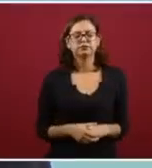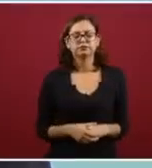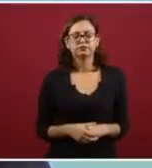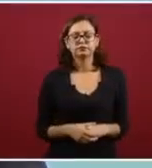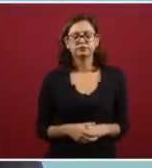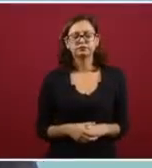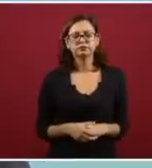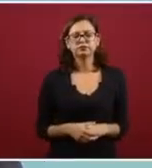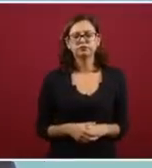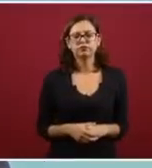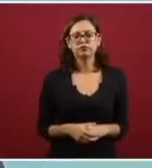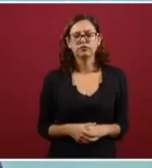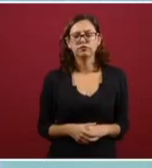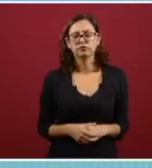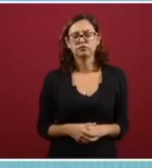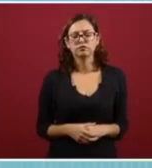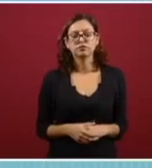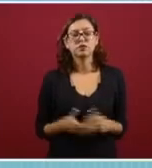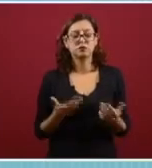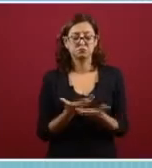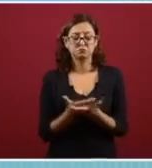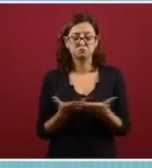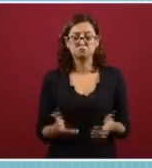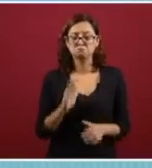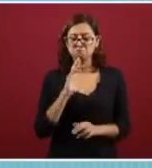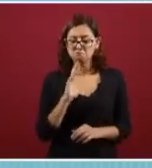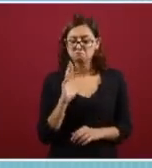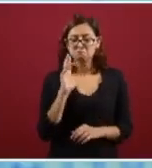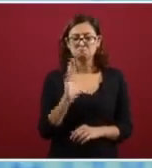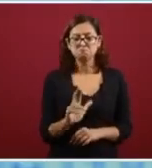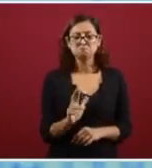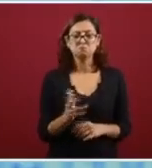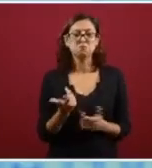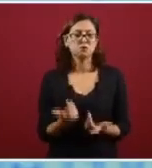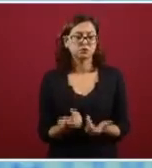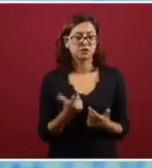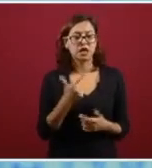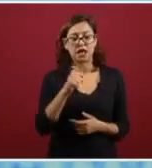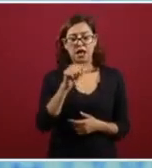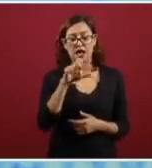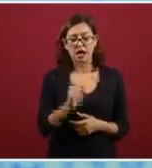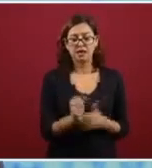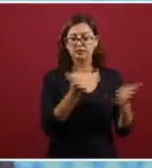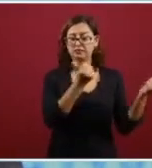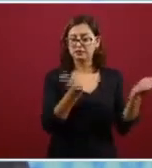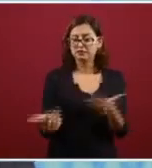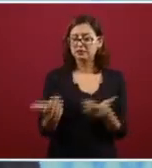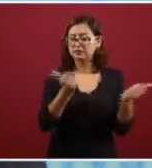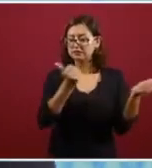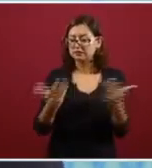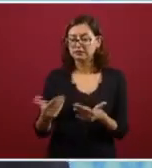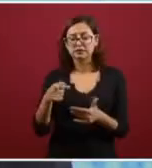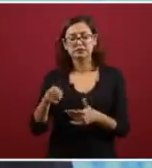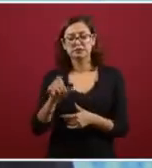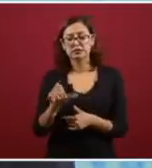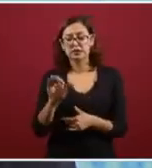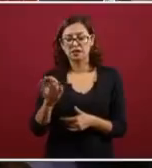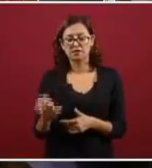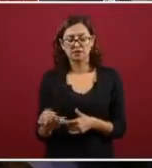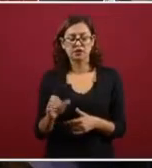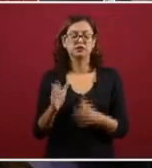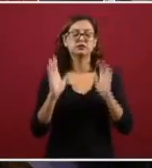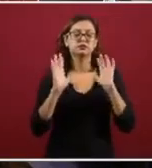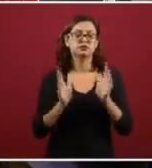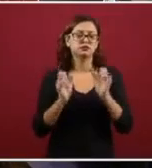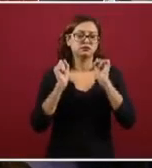las dificultades que implica hacer llegar el gas natural a nuestras centrales, se garantiza la provisión de gas para la generación